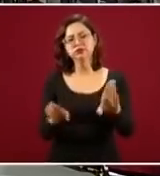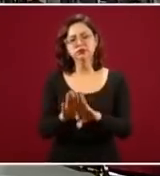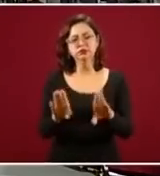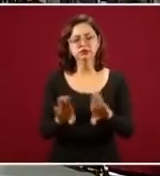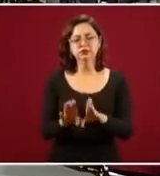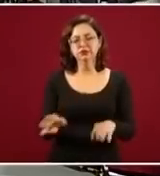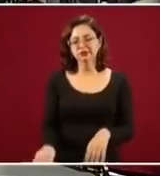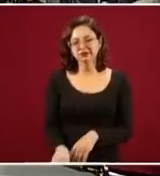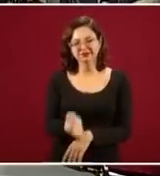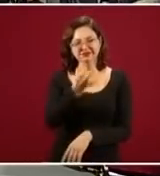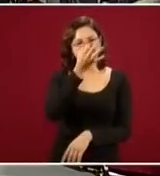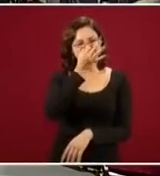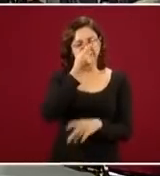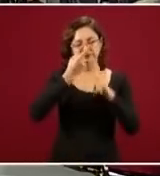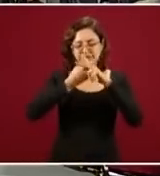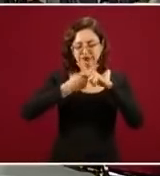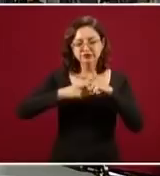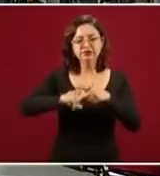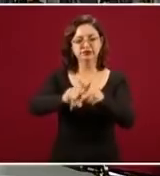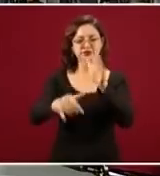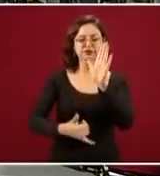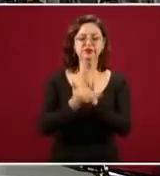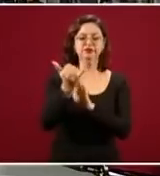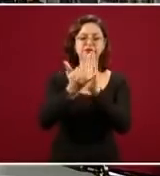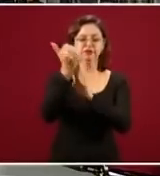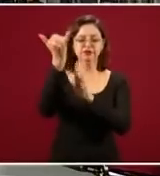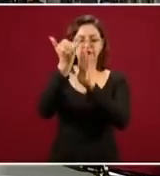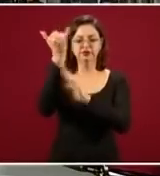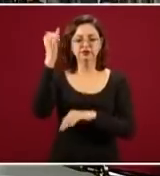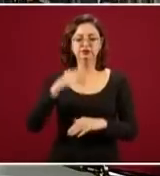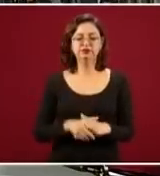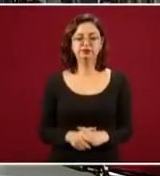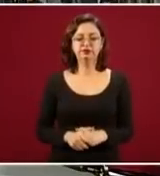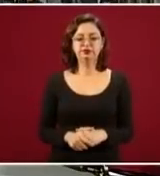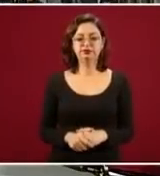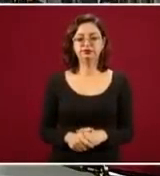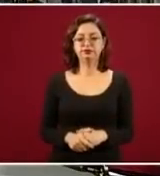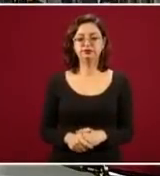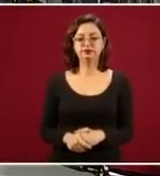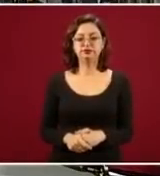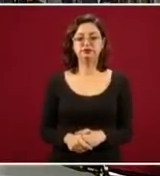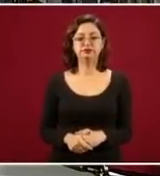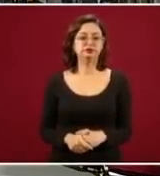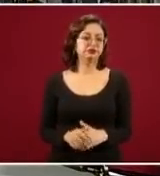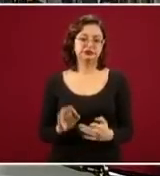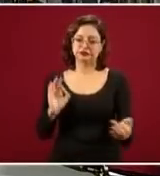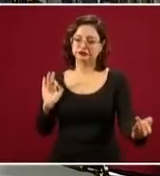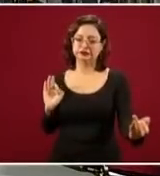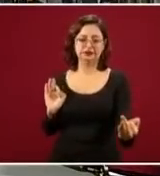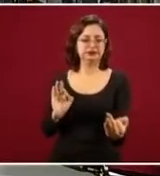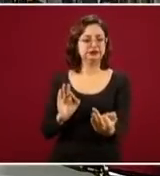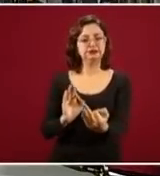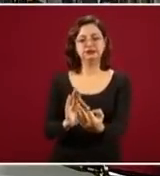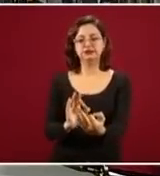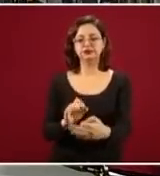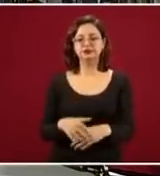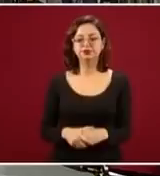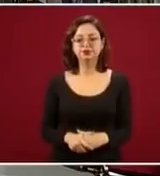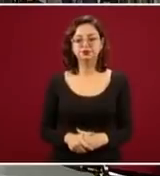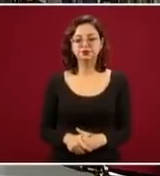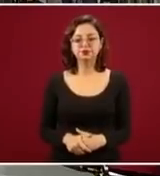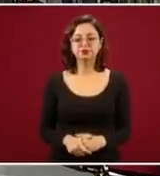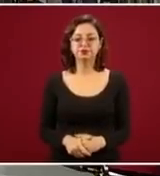a punto de iniciar las obras, o sea, falta relativamente poco. Desde luego,